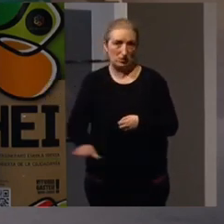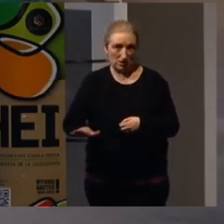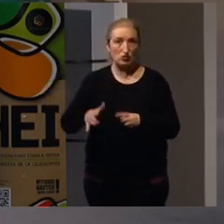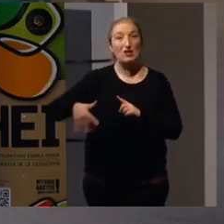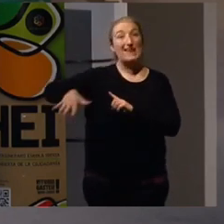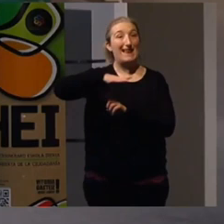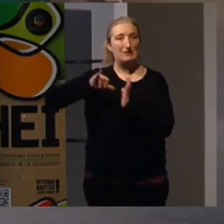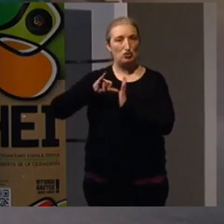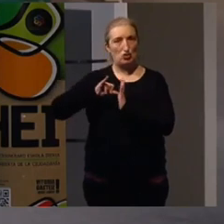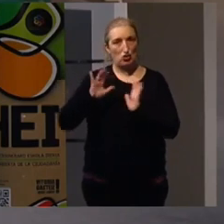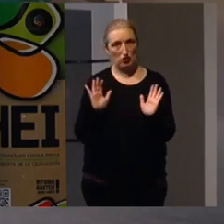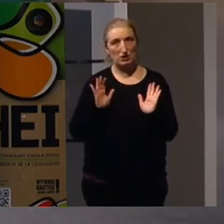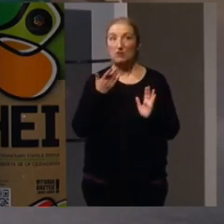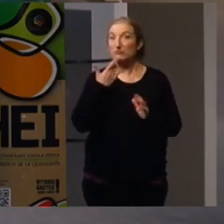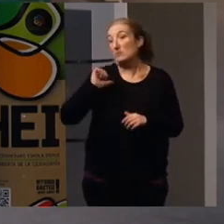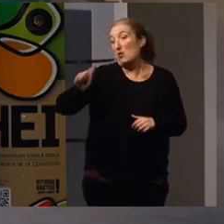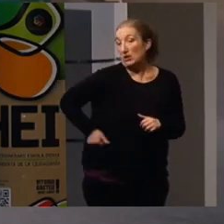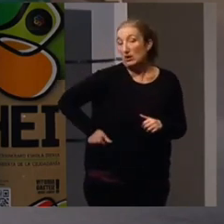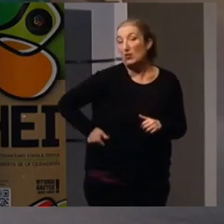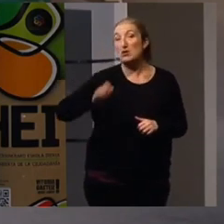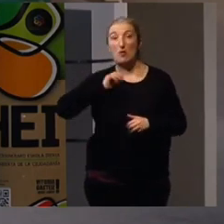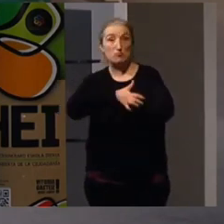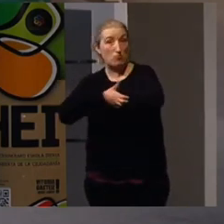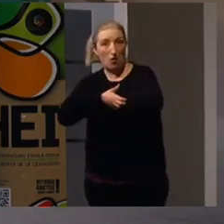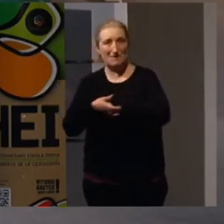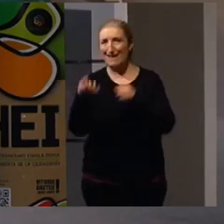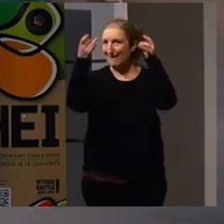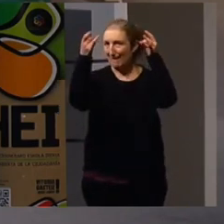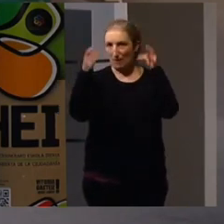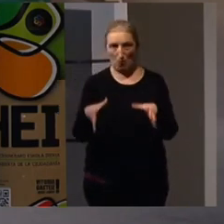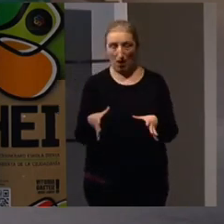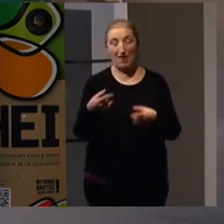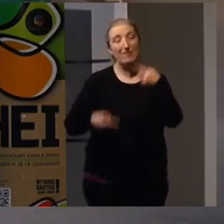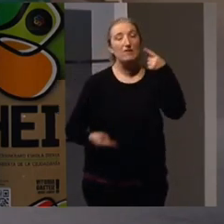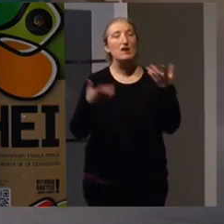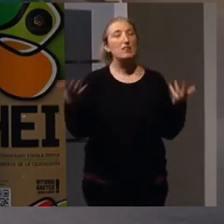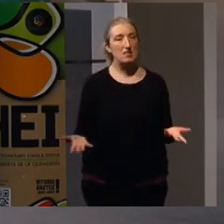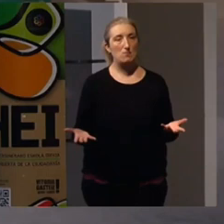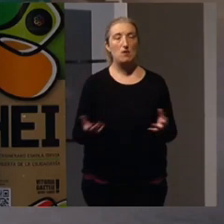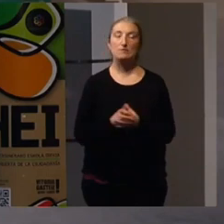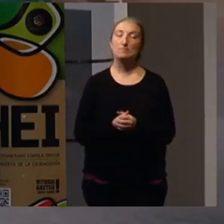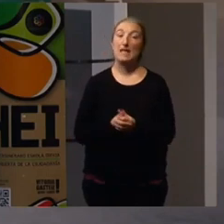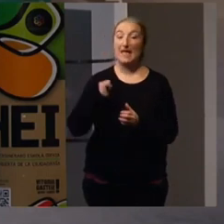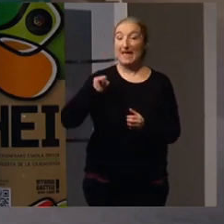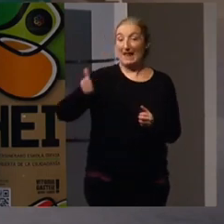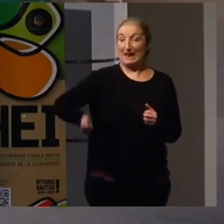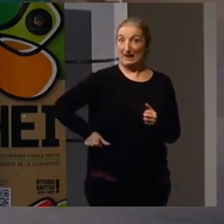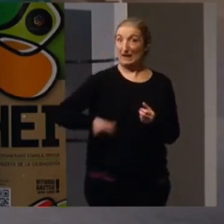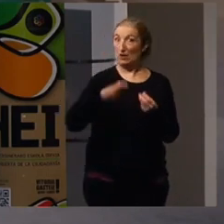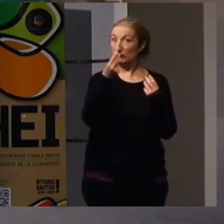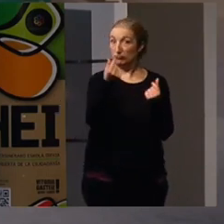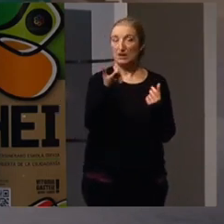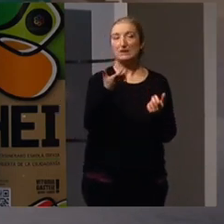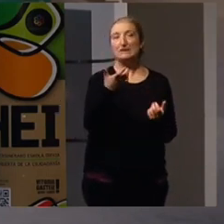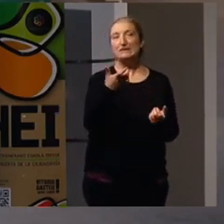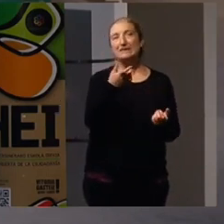parte del entorno. Y esto, en efecto, le puede pasar a un rico y le puede pasar a un pobre. La diferencia es que el rico es